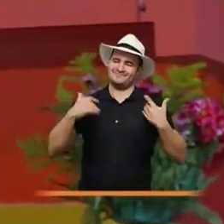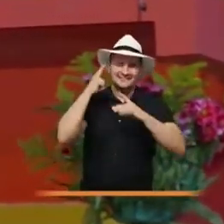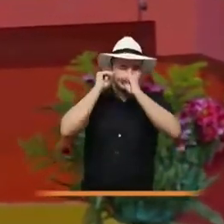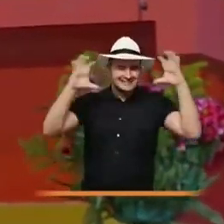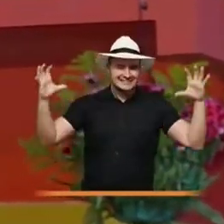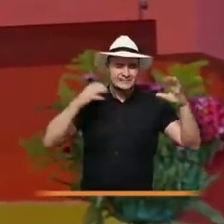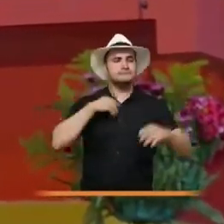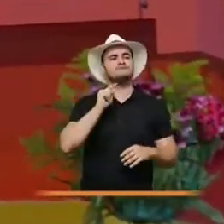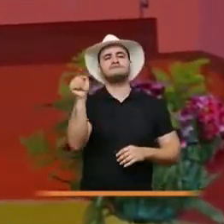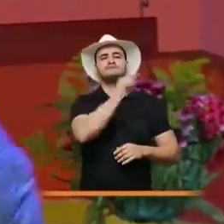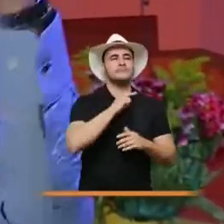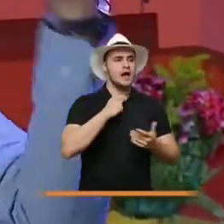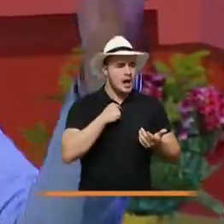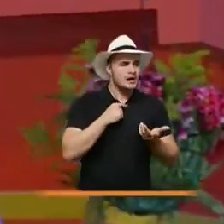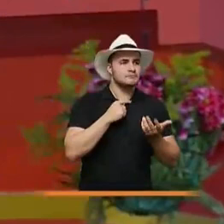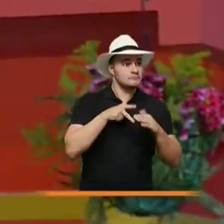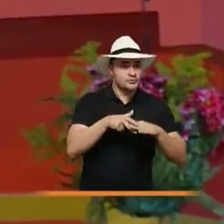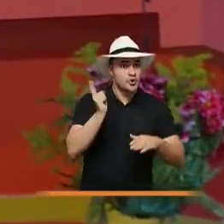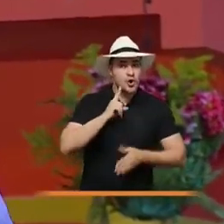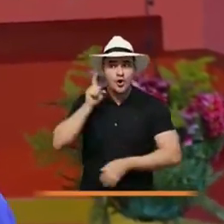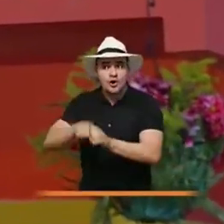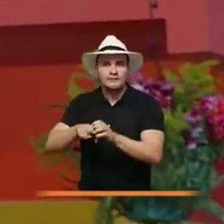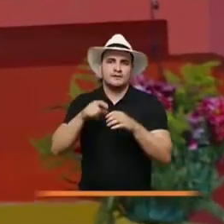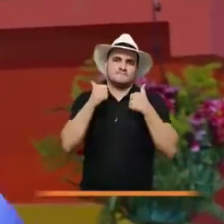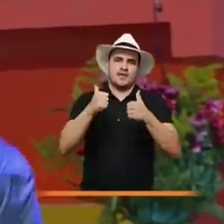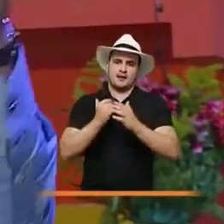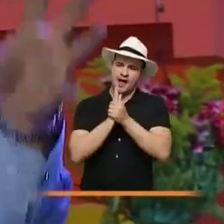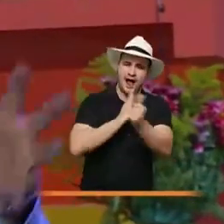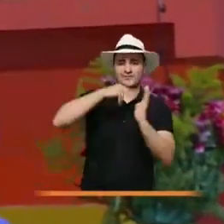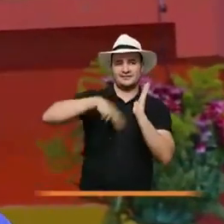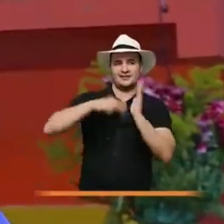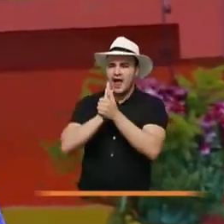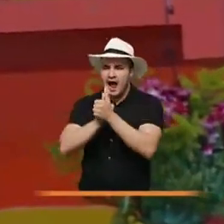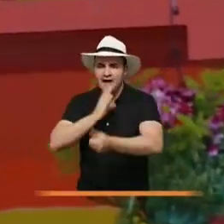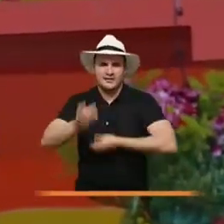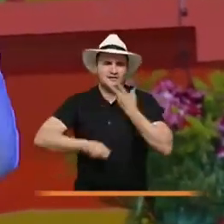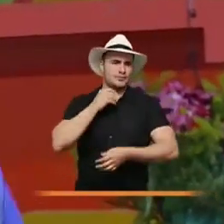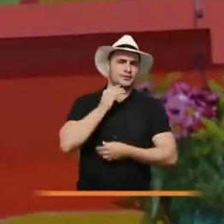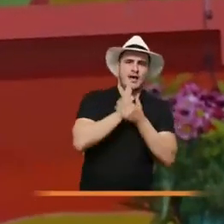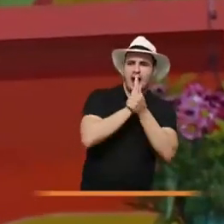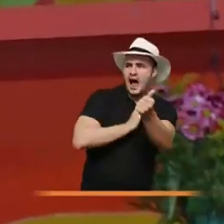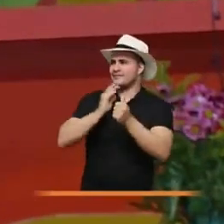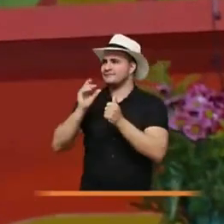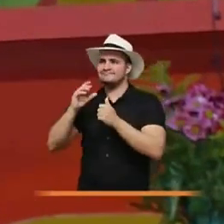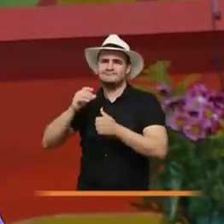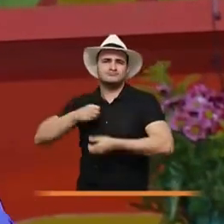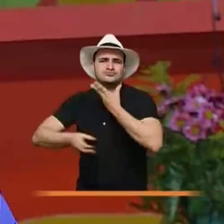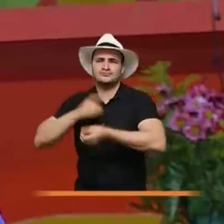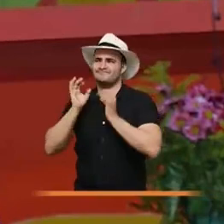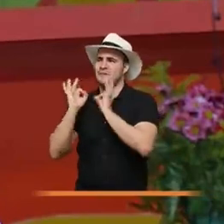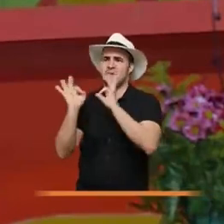mejores lectores en convertirse en mejores estudiantes en convertirse en mejores cantantes en mejores ejecutores de la trova